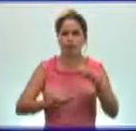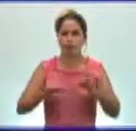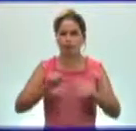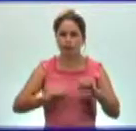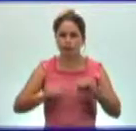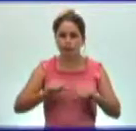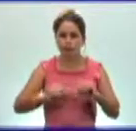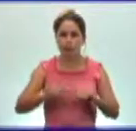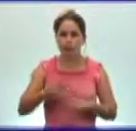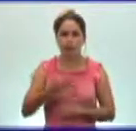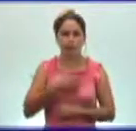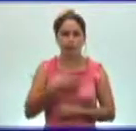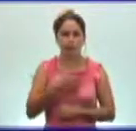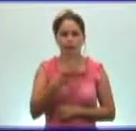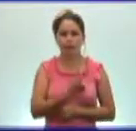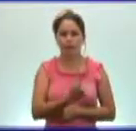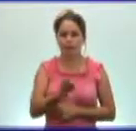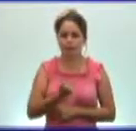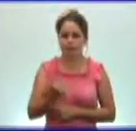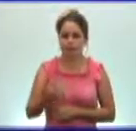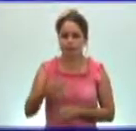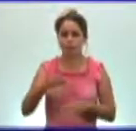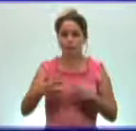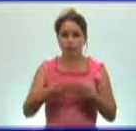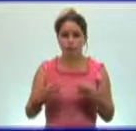son estos criterios de clasificación?